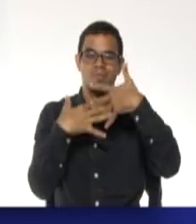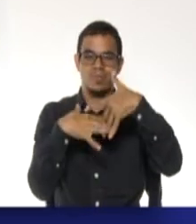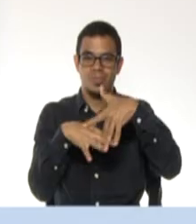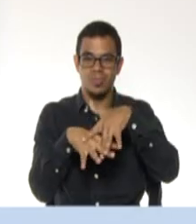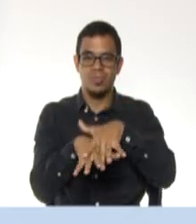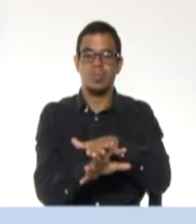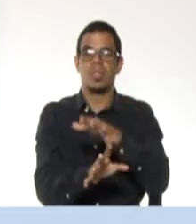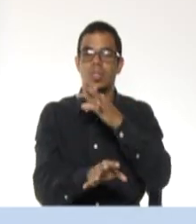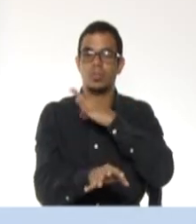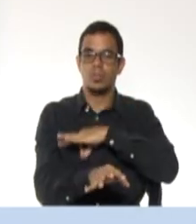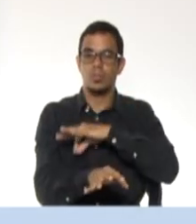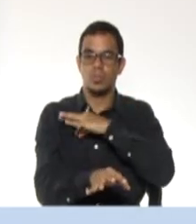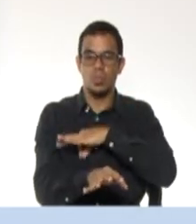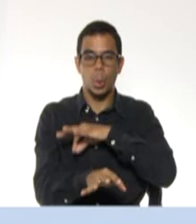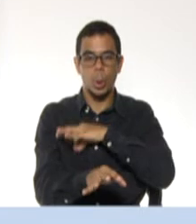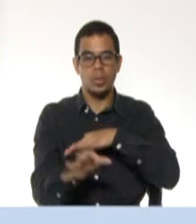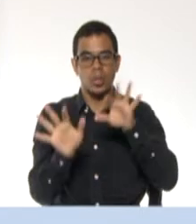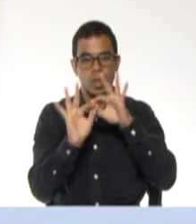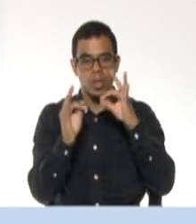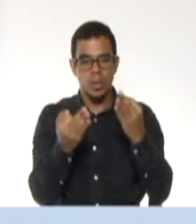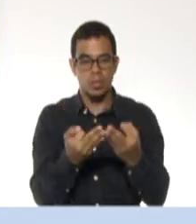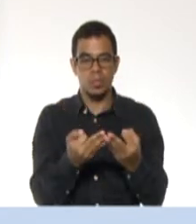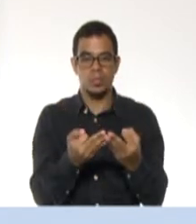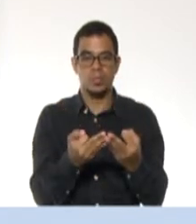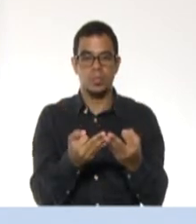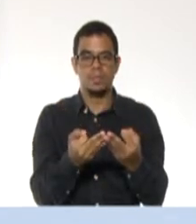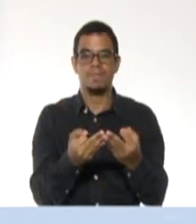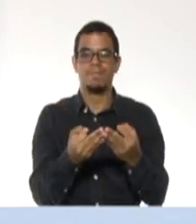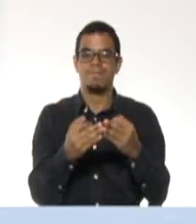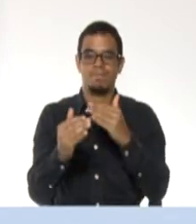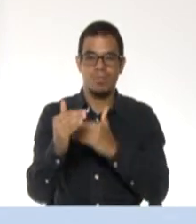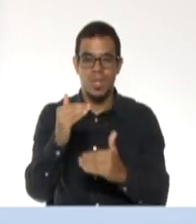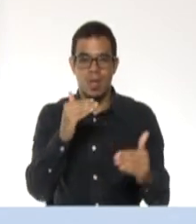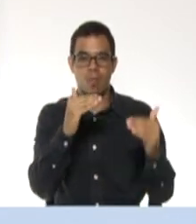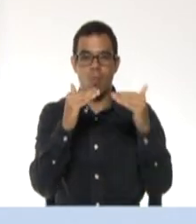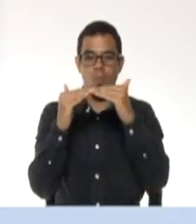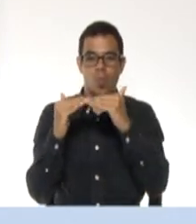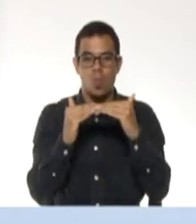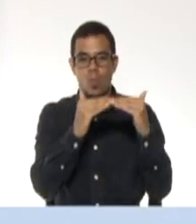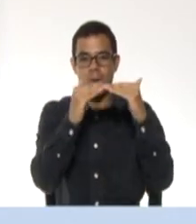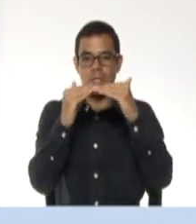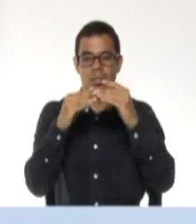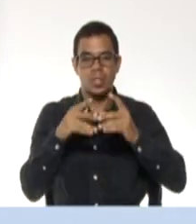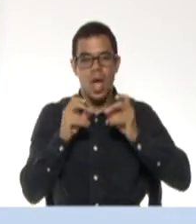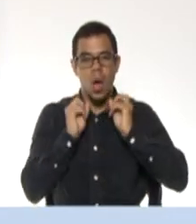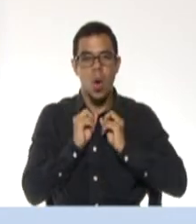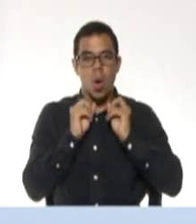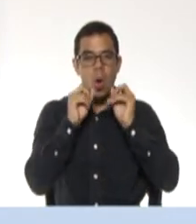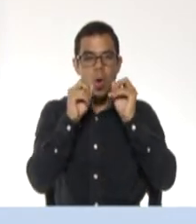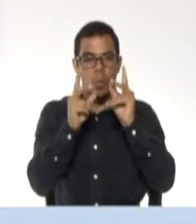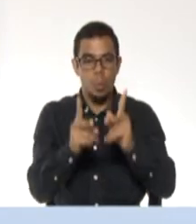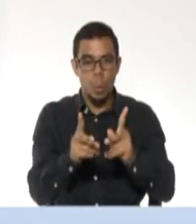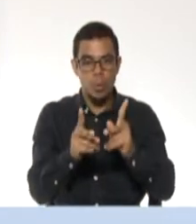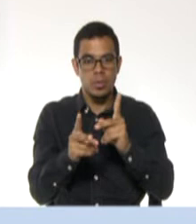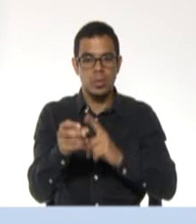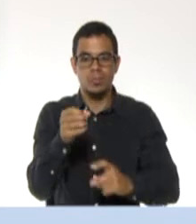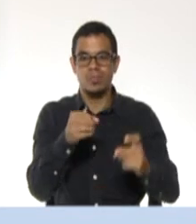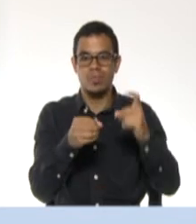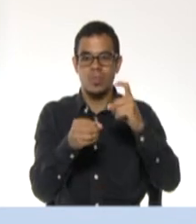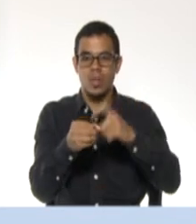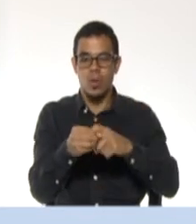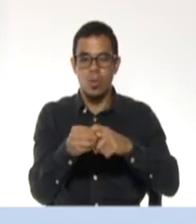integración sociofamiliar. Formarlos en igualdad de oportunidades para poderlos incorporar a la